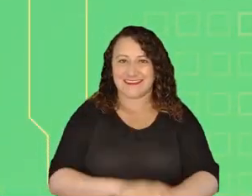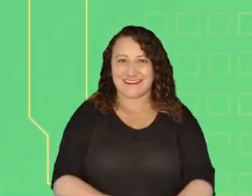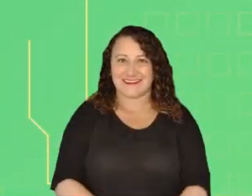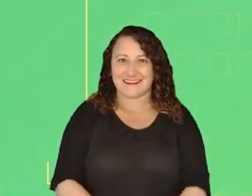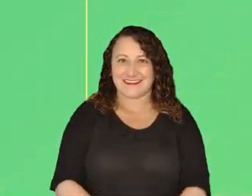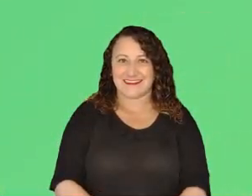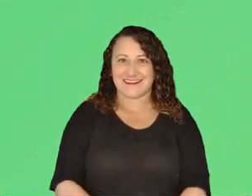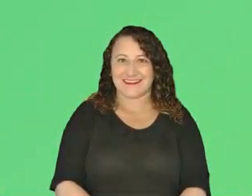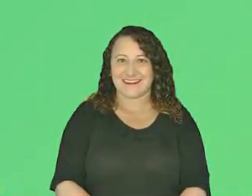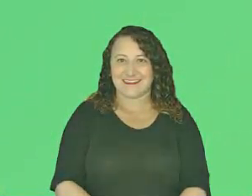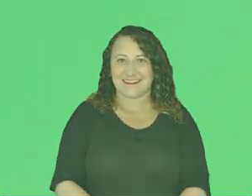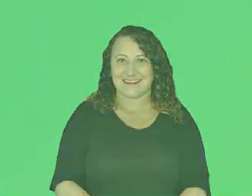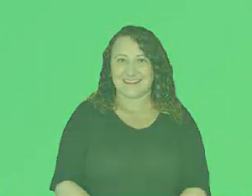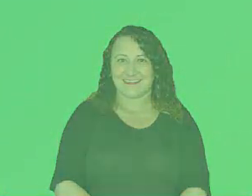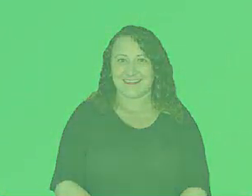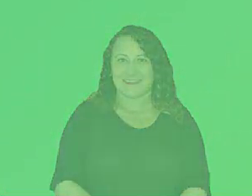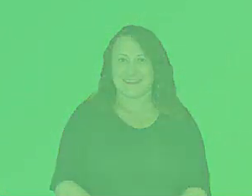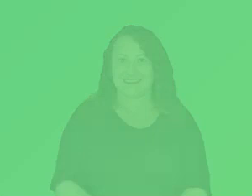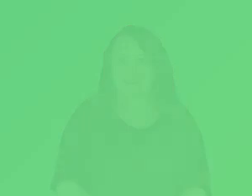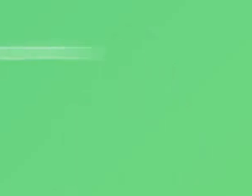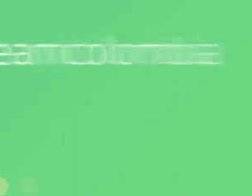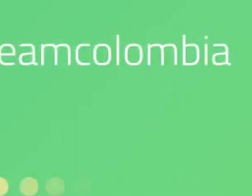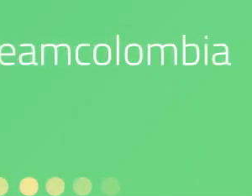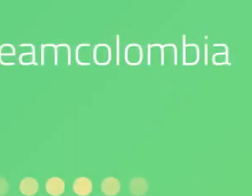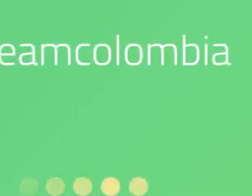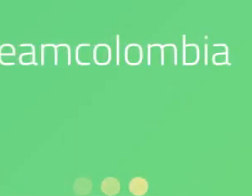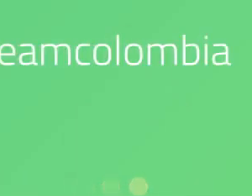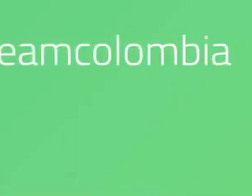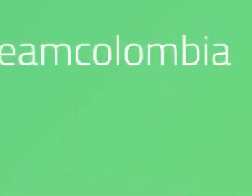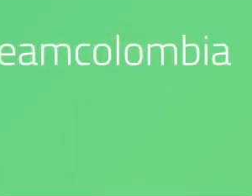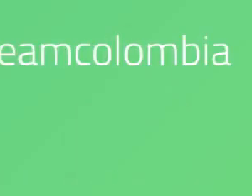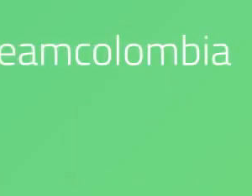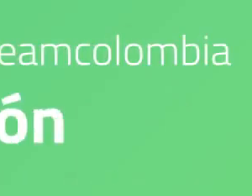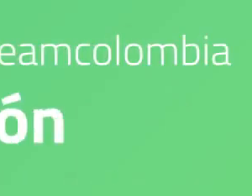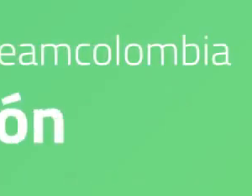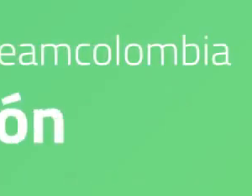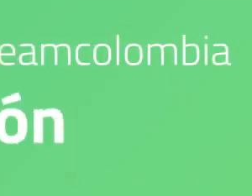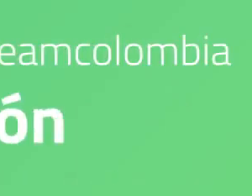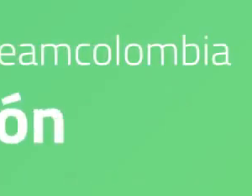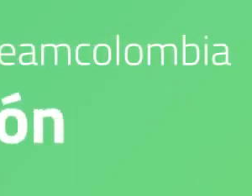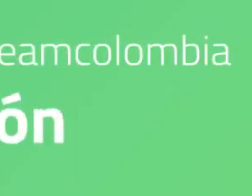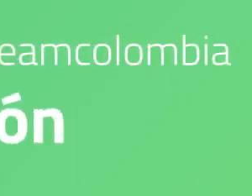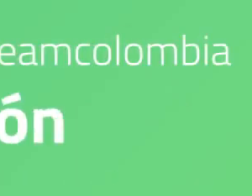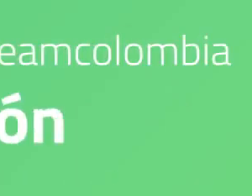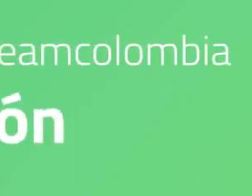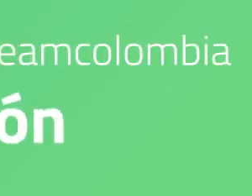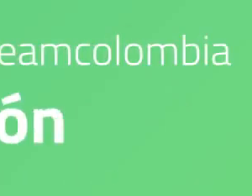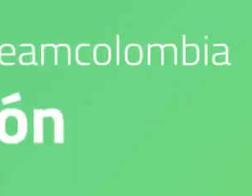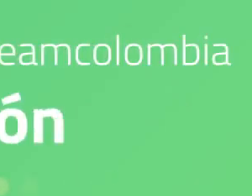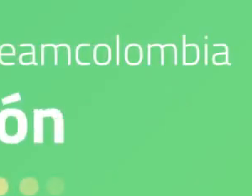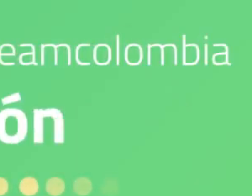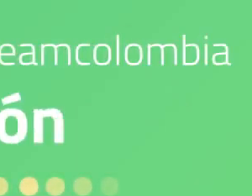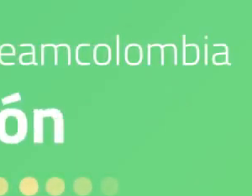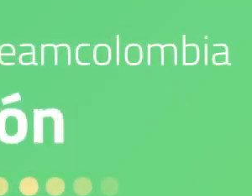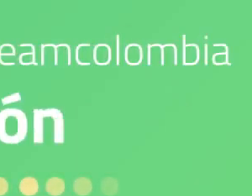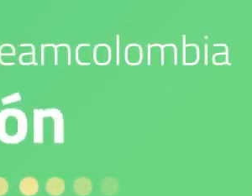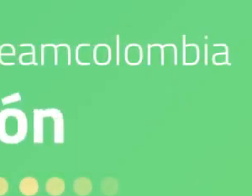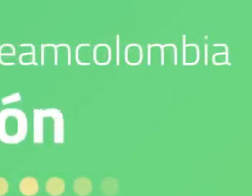sociales nuestro compromiso es con el medio ambiente y deam es confianza y